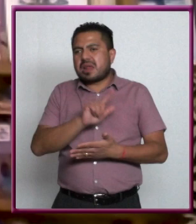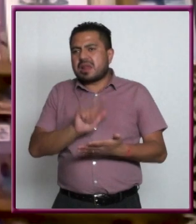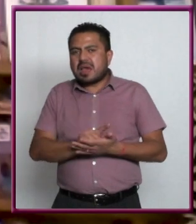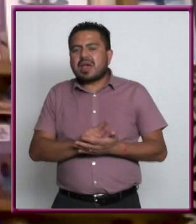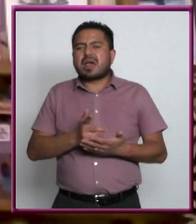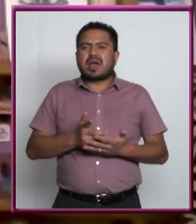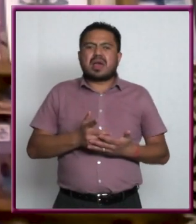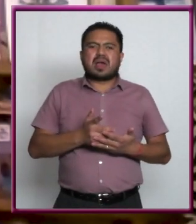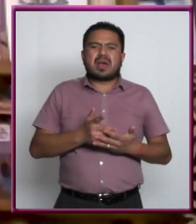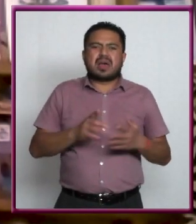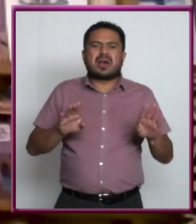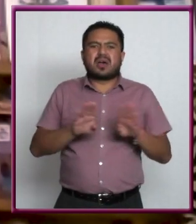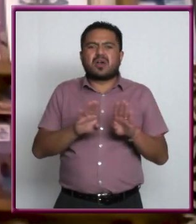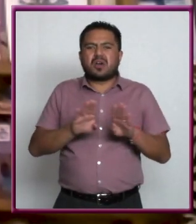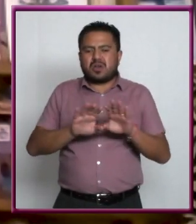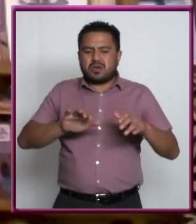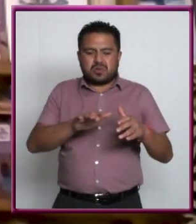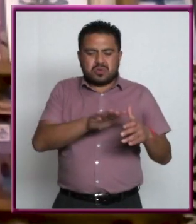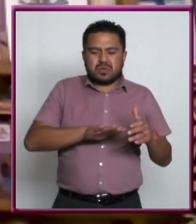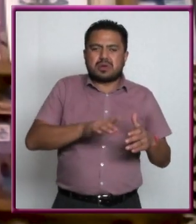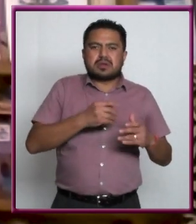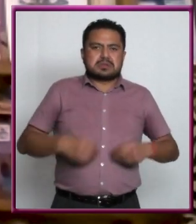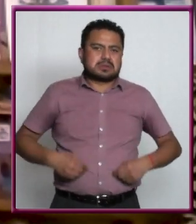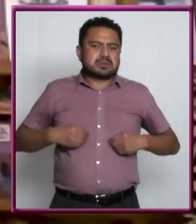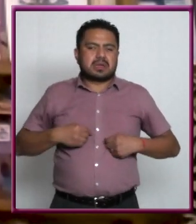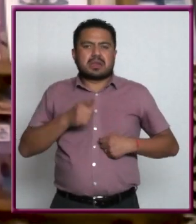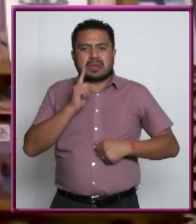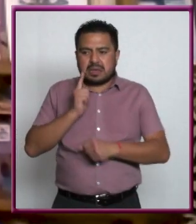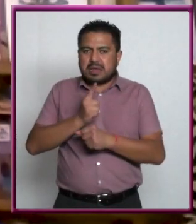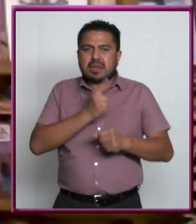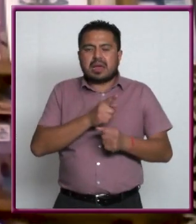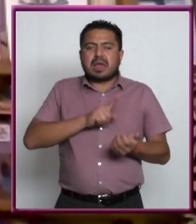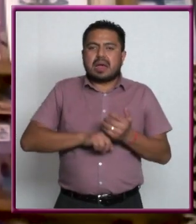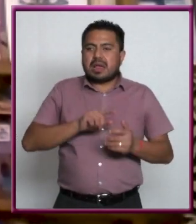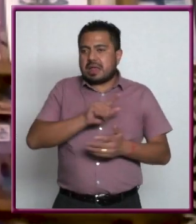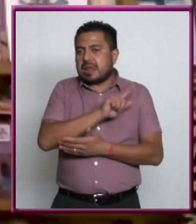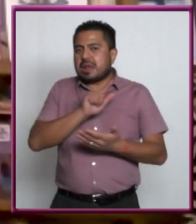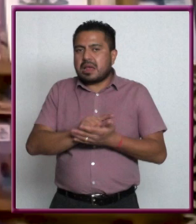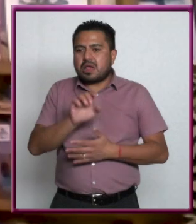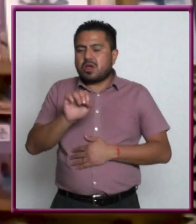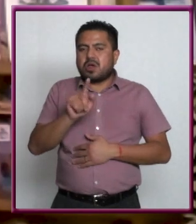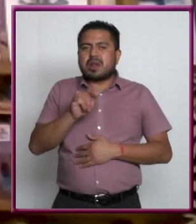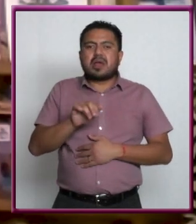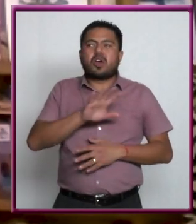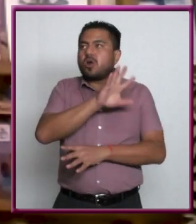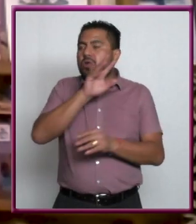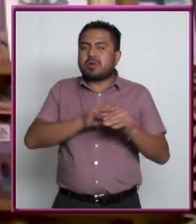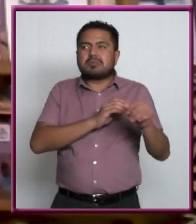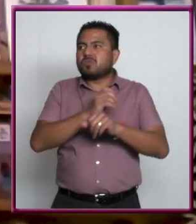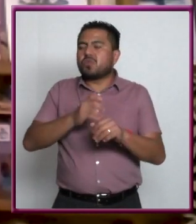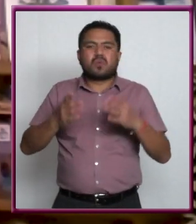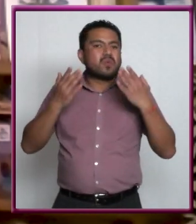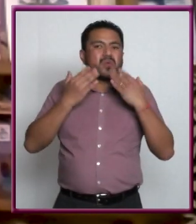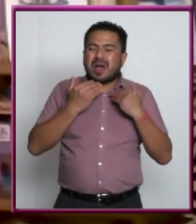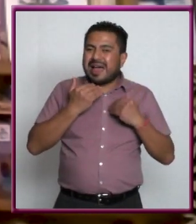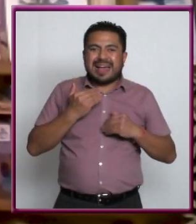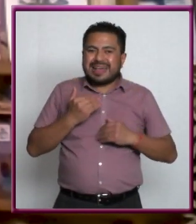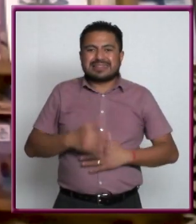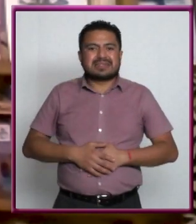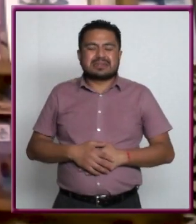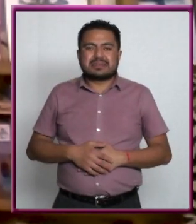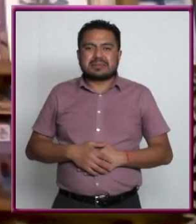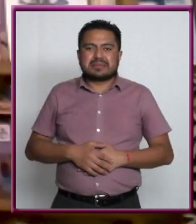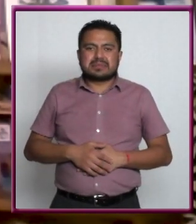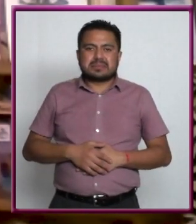jurídicas, legales, de la localidad en donde vivan, ver si aplica la ley Olimpia, porque por desgracia no está en todos los estados, casi, pero